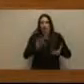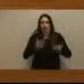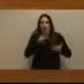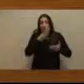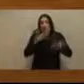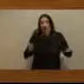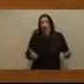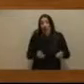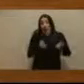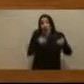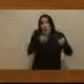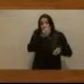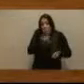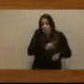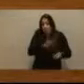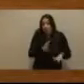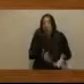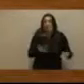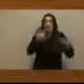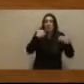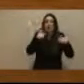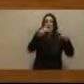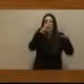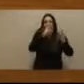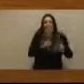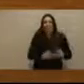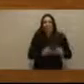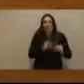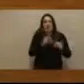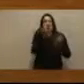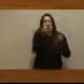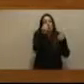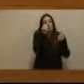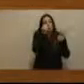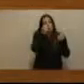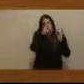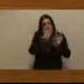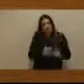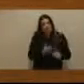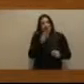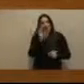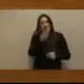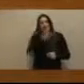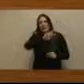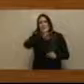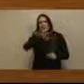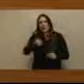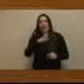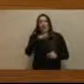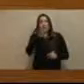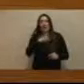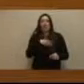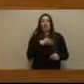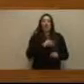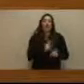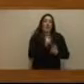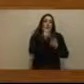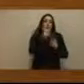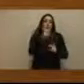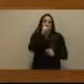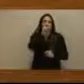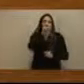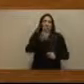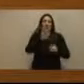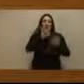u omisión de responsabilidades administrativas, contables, penales, etcétera, tanto en su ejecución y justificación de la encomienda de los años 2009 y